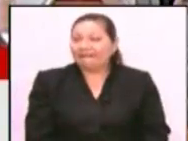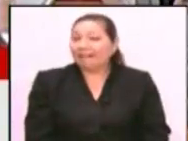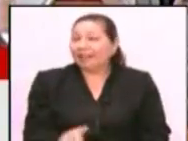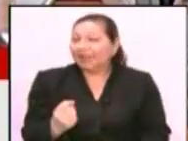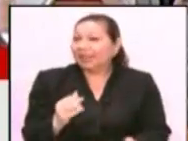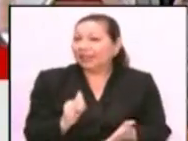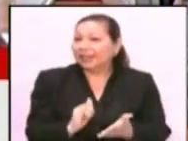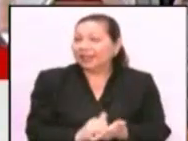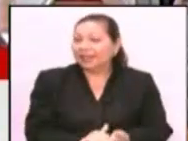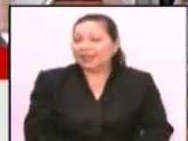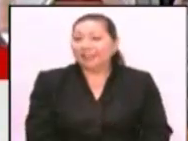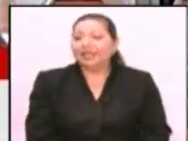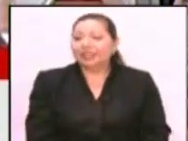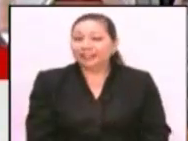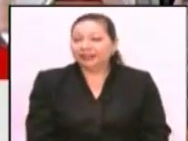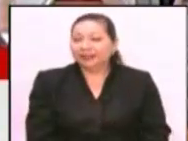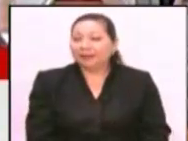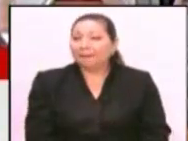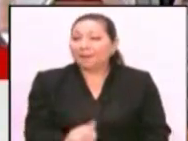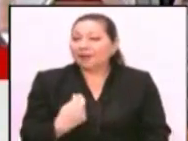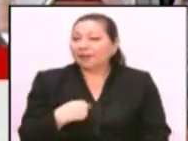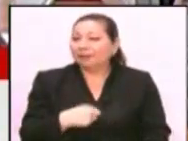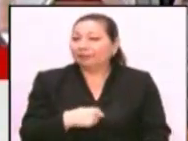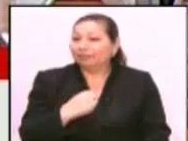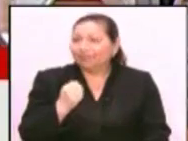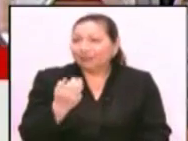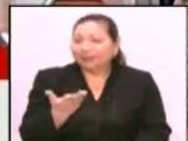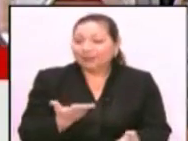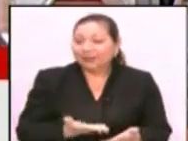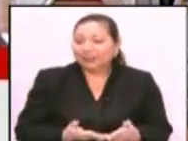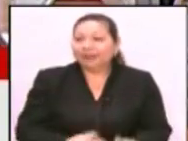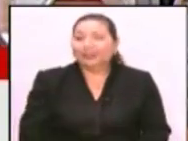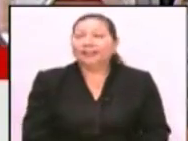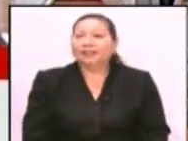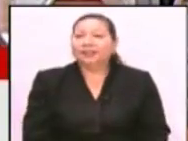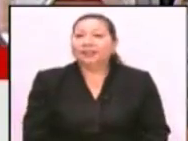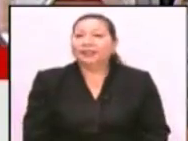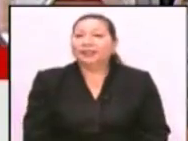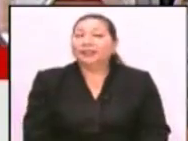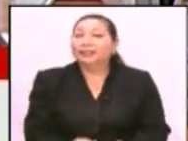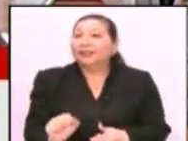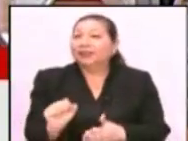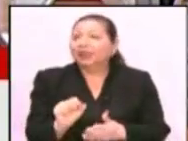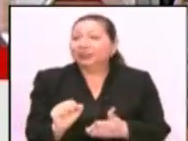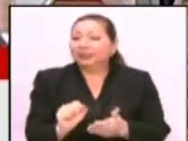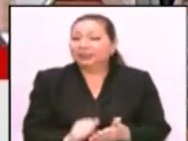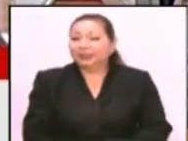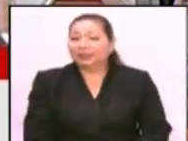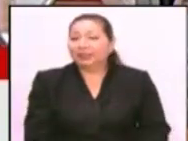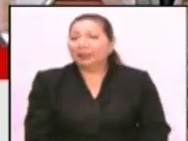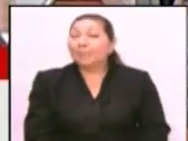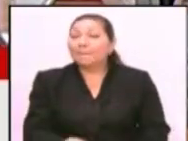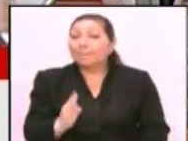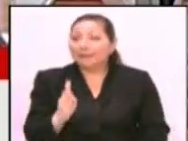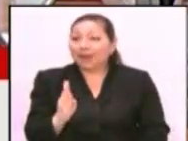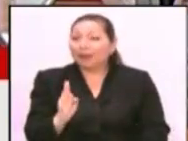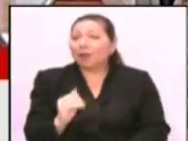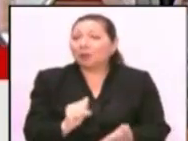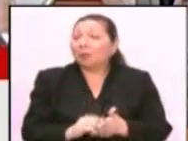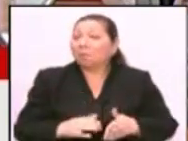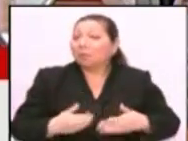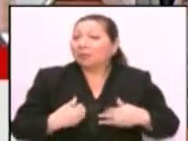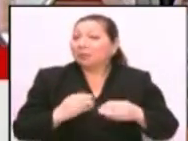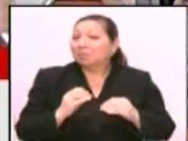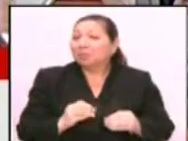entendemos también de que para nosotros haber ganado ya un espacio dentro del sistema bancario, de que le puedan dar